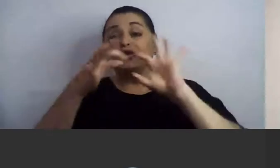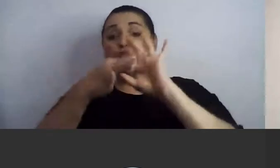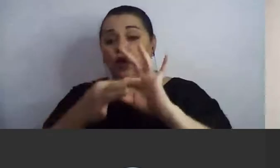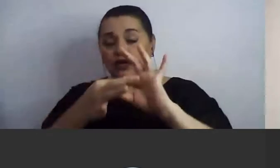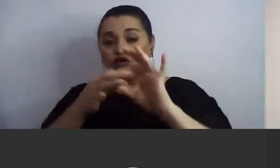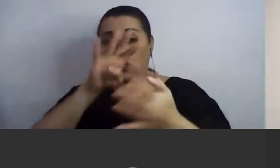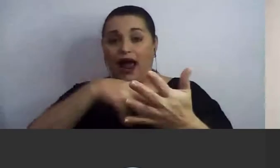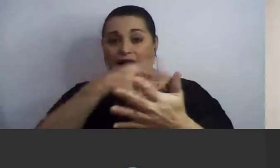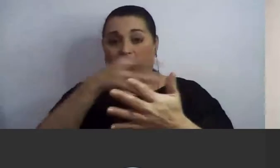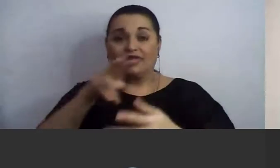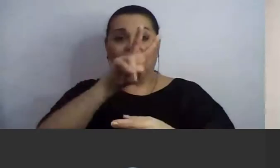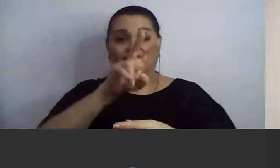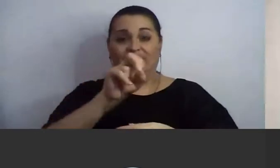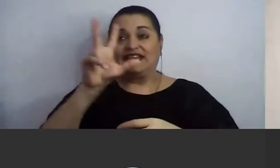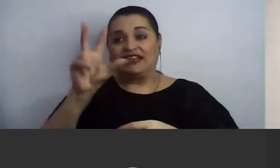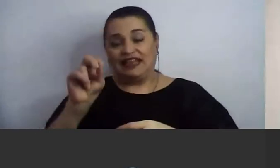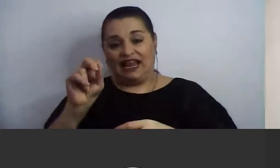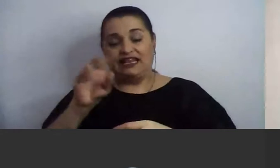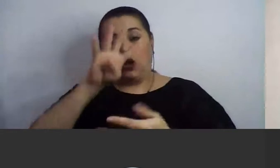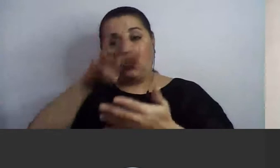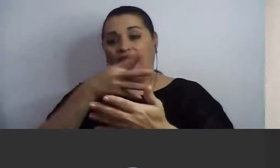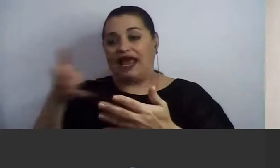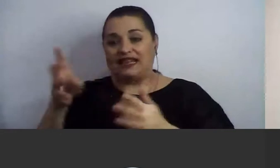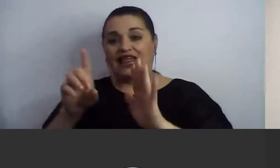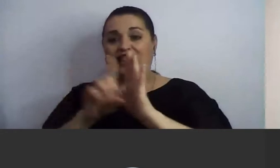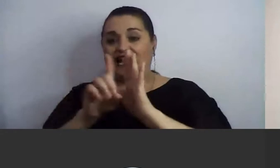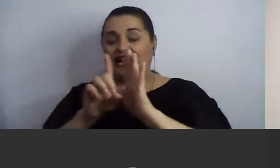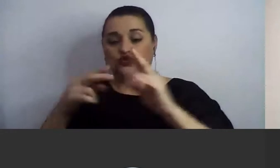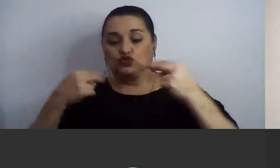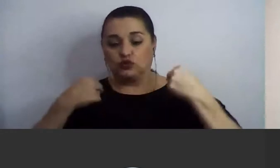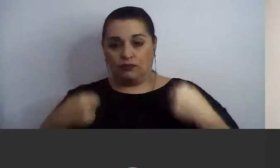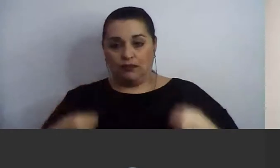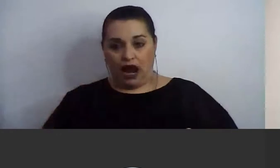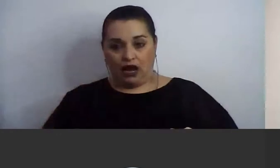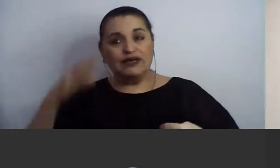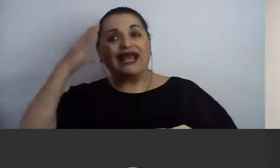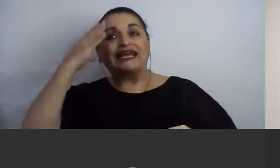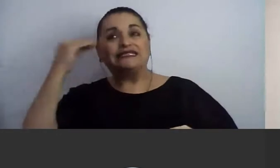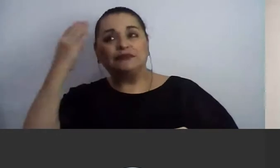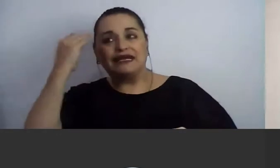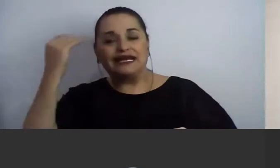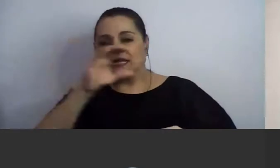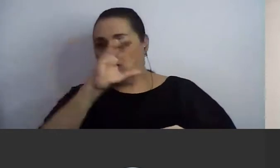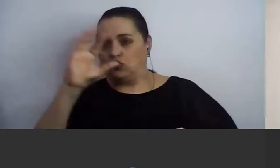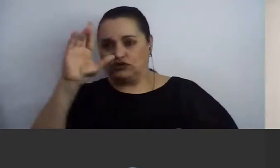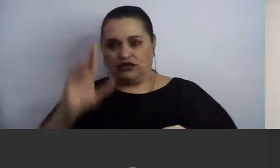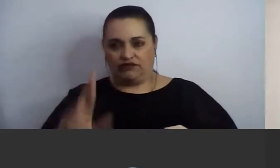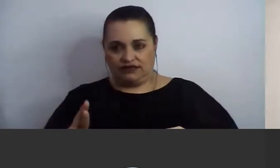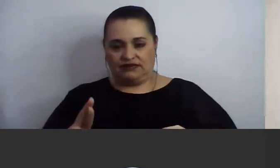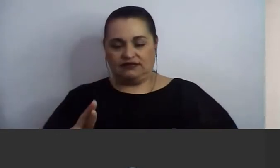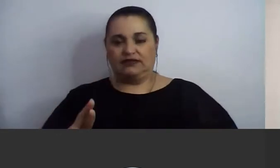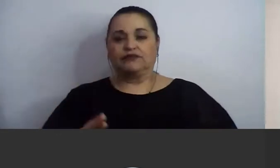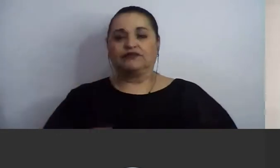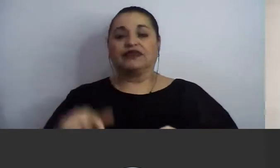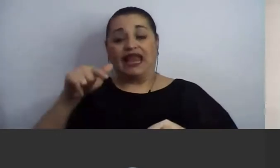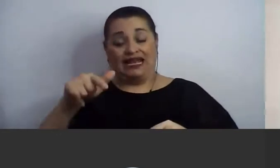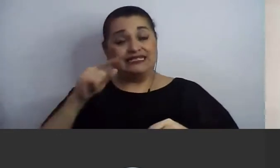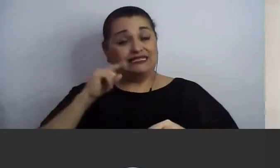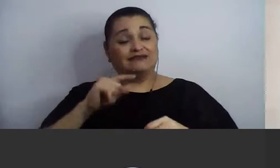agenda 2030 con la agenda de derechos humanos la experiencia costarricense esta